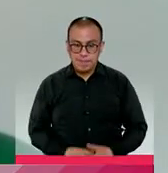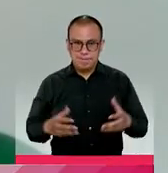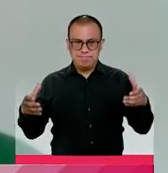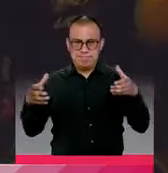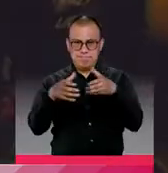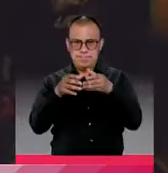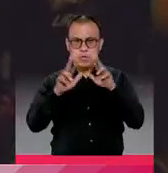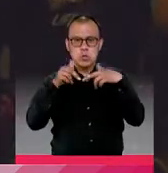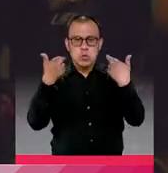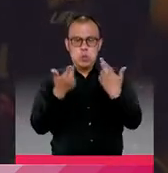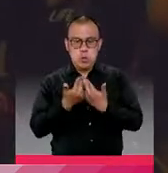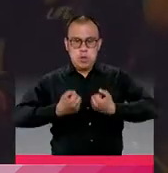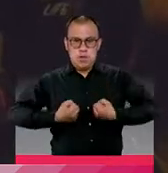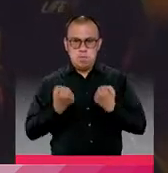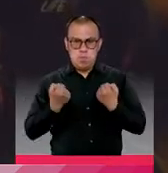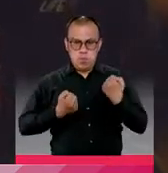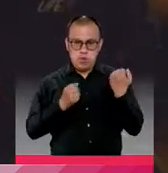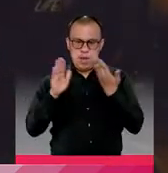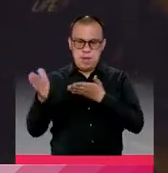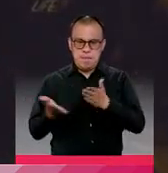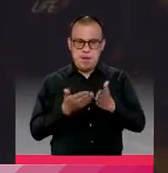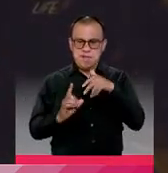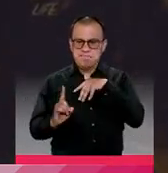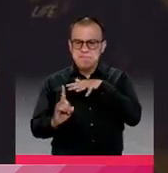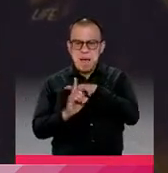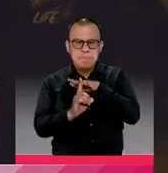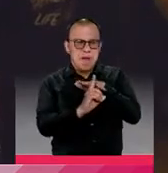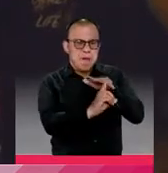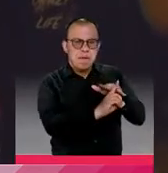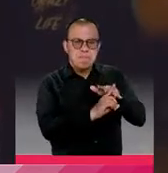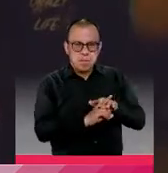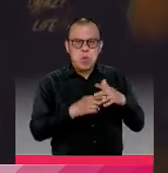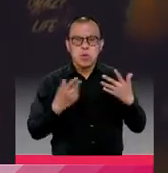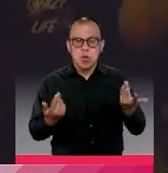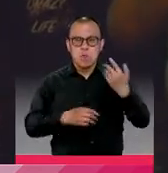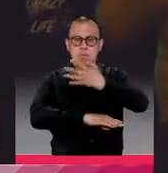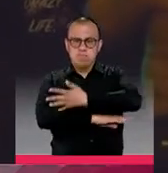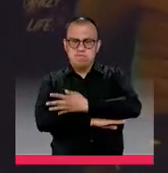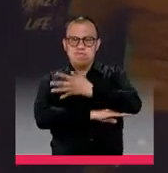que en Bogotá existe un plan para agredir y afectar a población LGTBI.